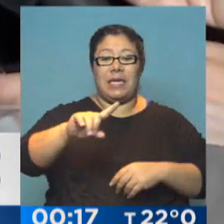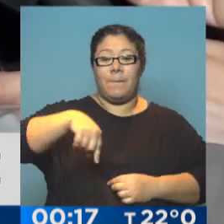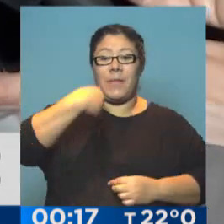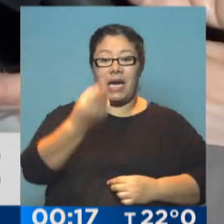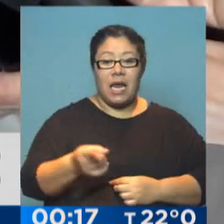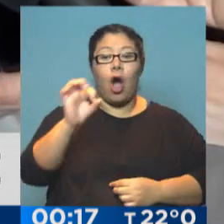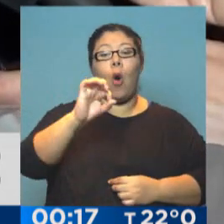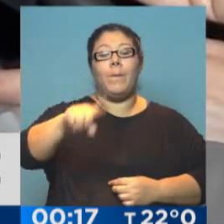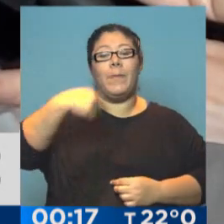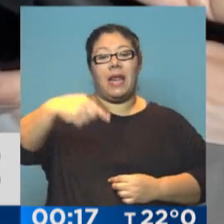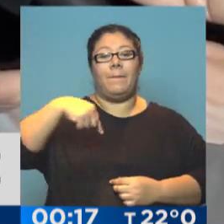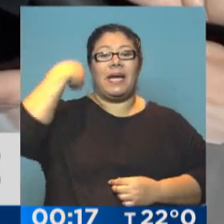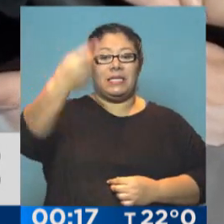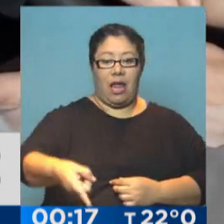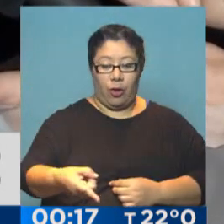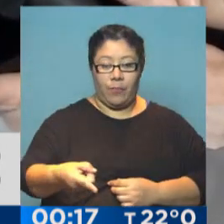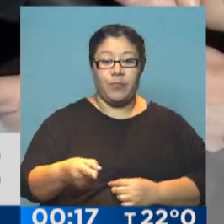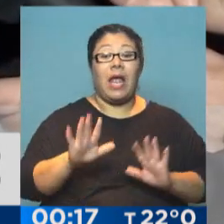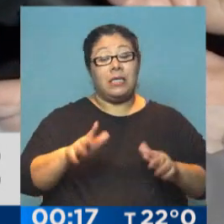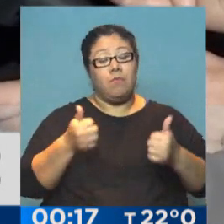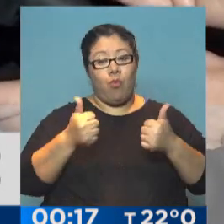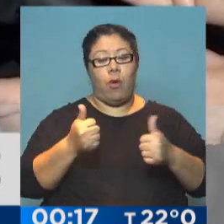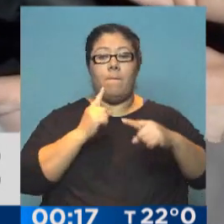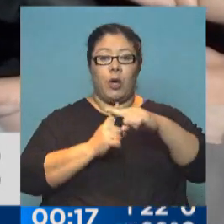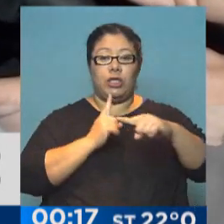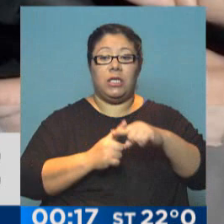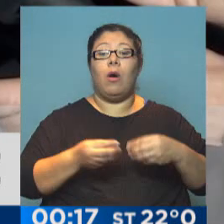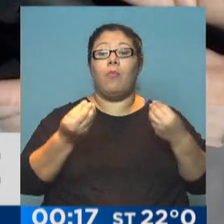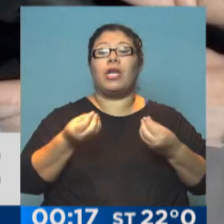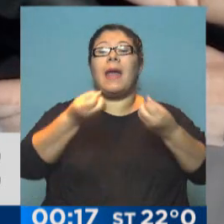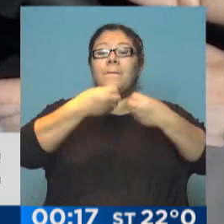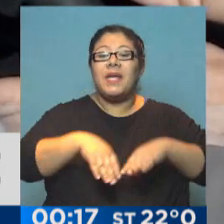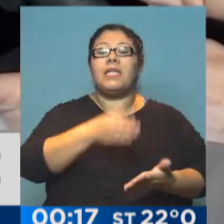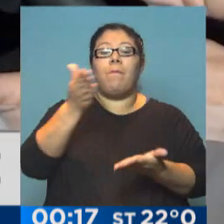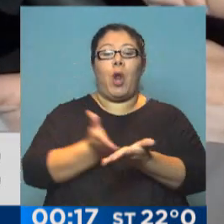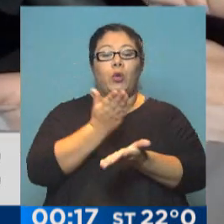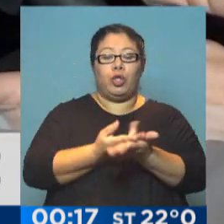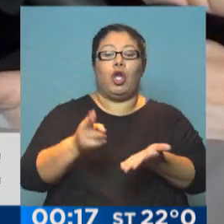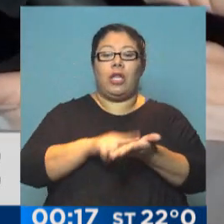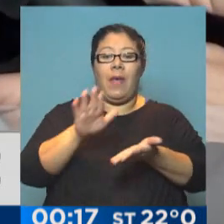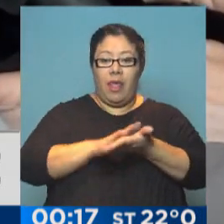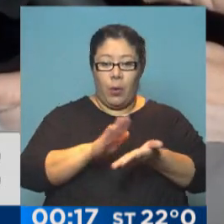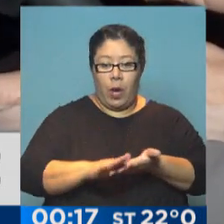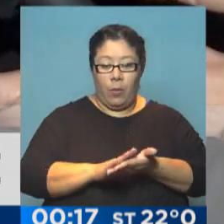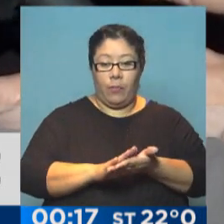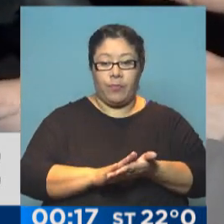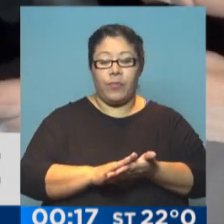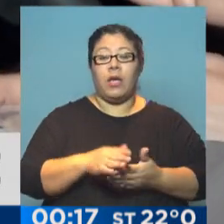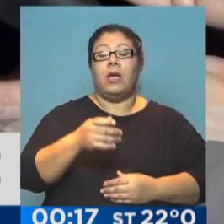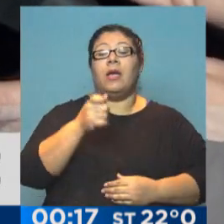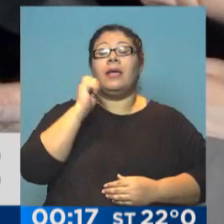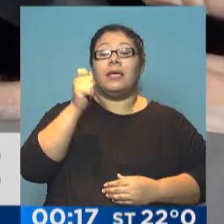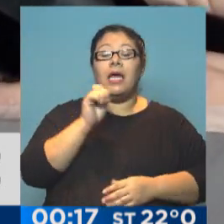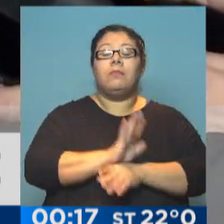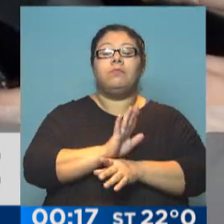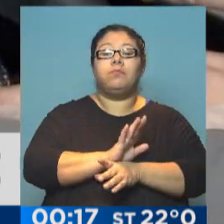el día de pasado mañana. Eso es favorable para nosotros porque empieza la línea productiva nuevamente. El que metía palos en la rueda, que era el